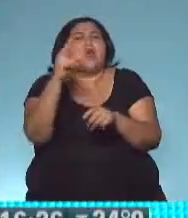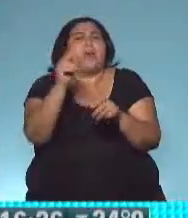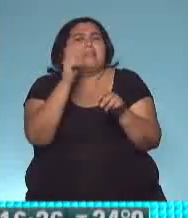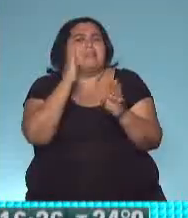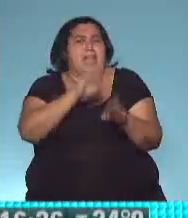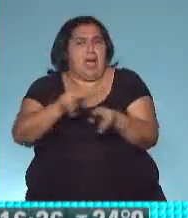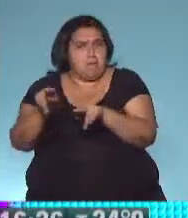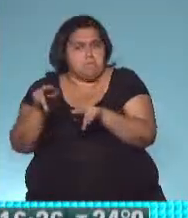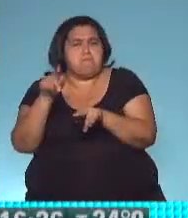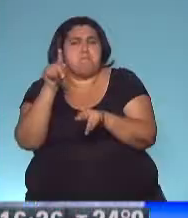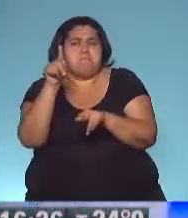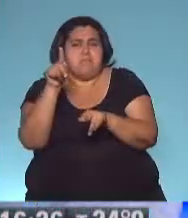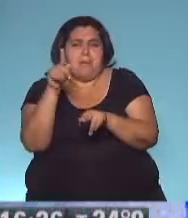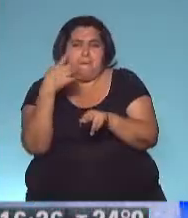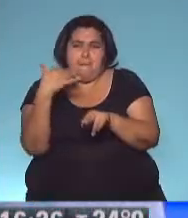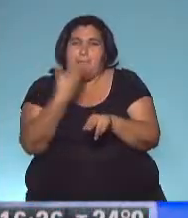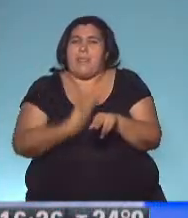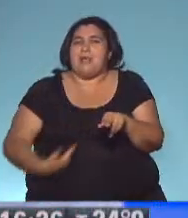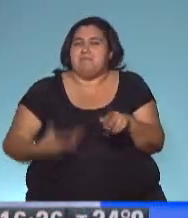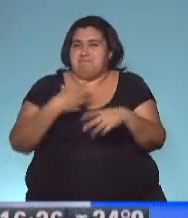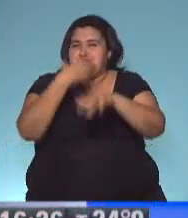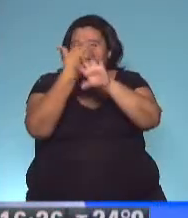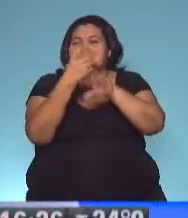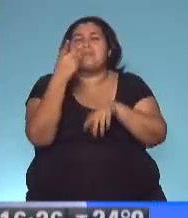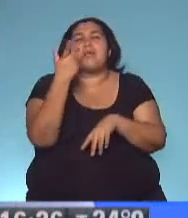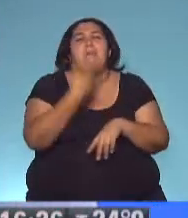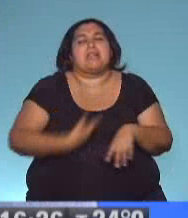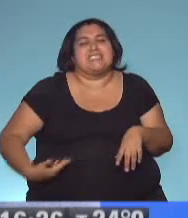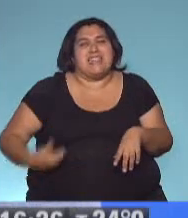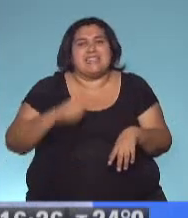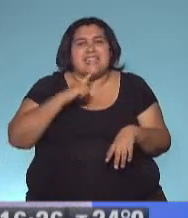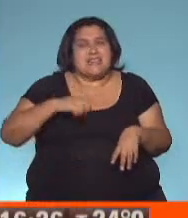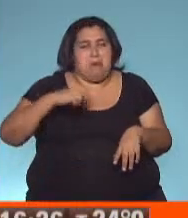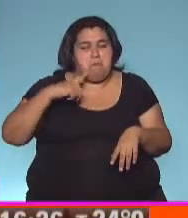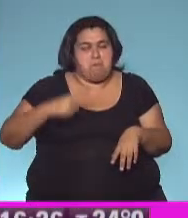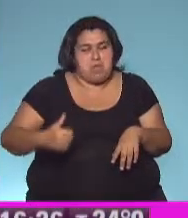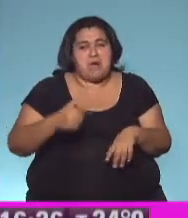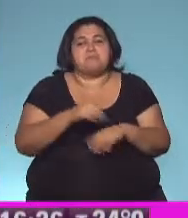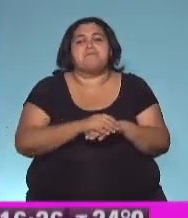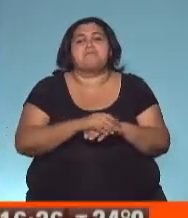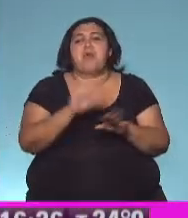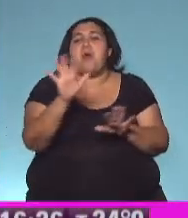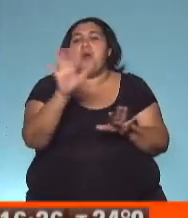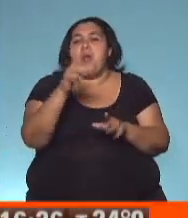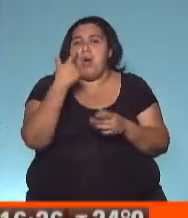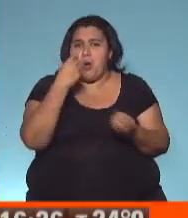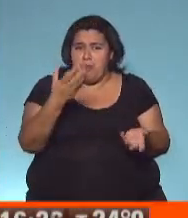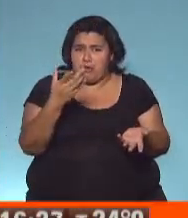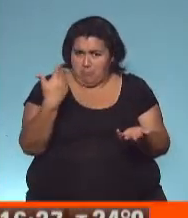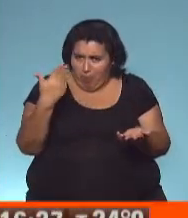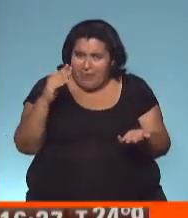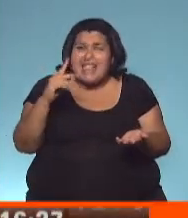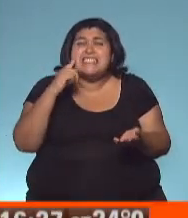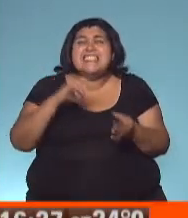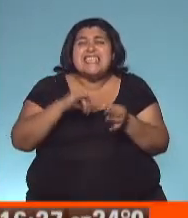mejor hablar con el presidente. Exactamente. De esto, ¿no? No sé si me está escuchando, con Claudio Tapia. Hola, te puedo decir Chiqui, ¿no?